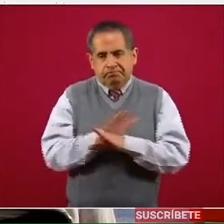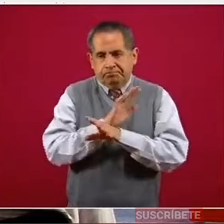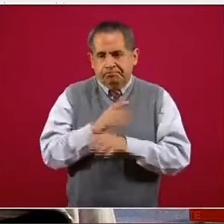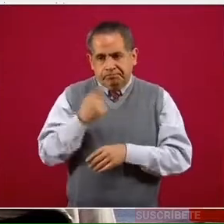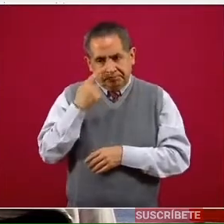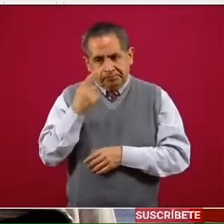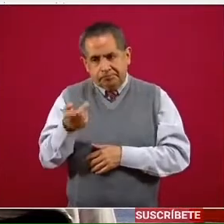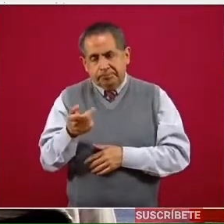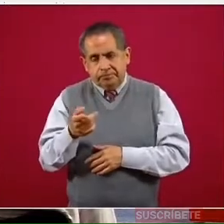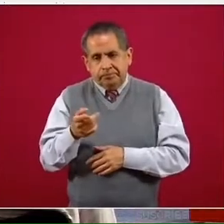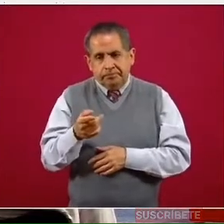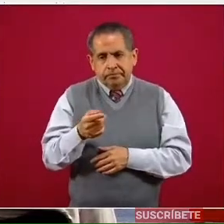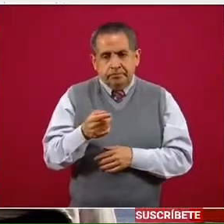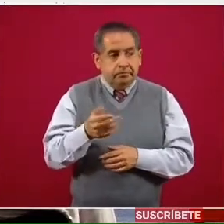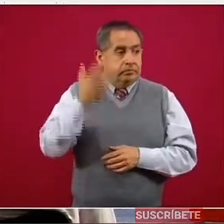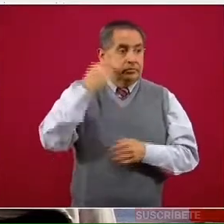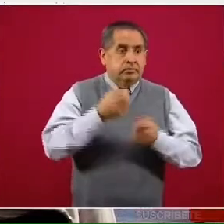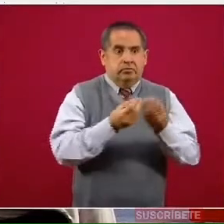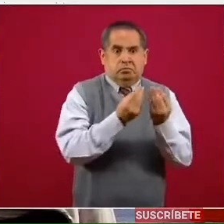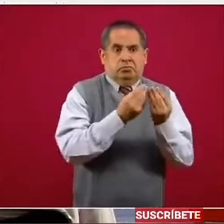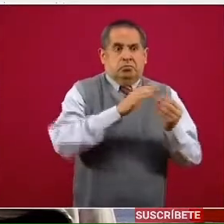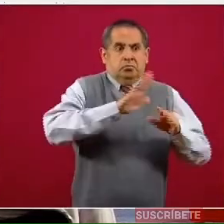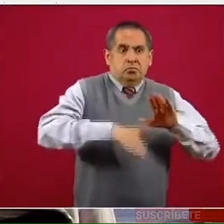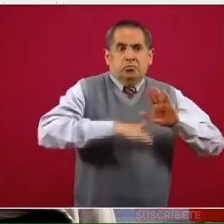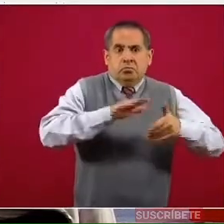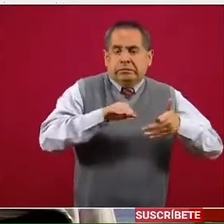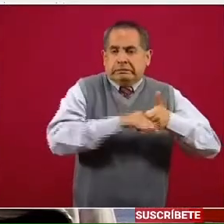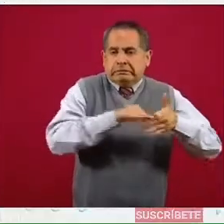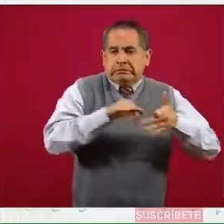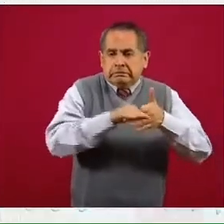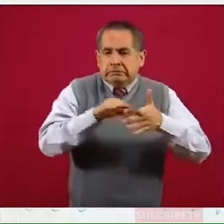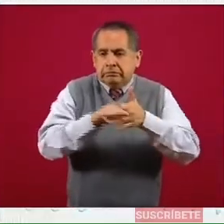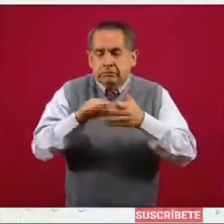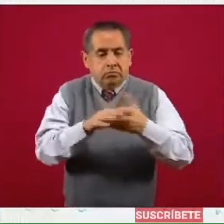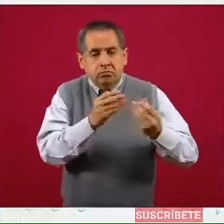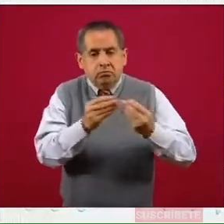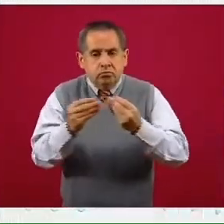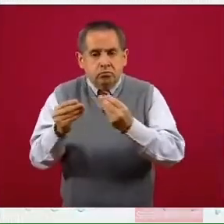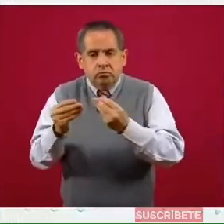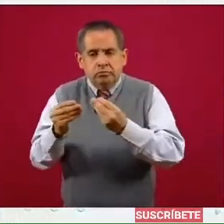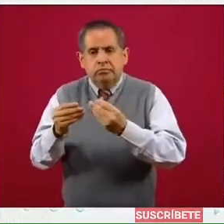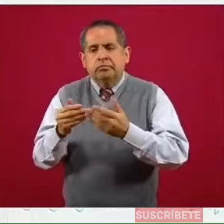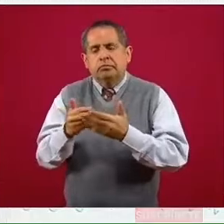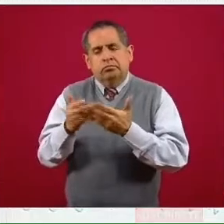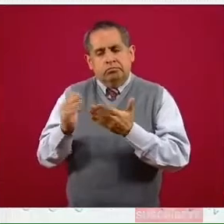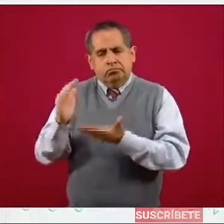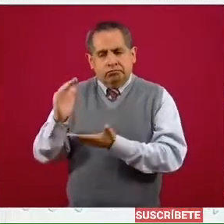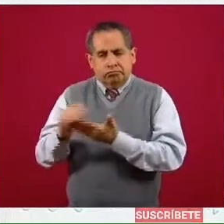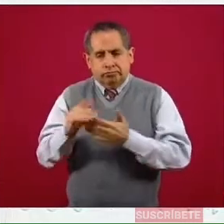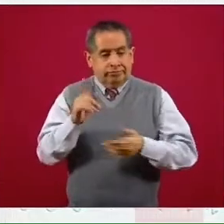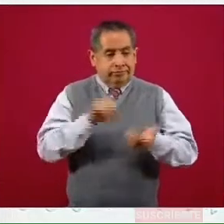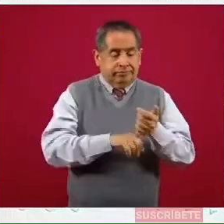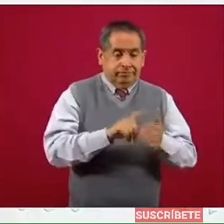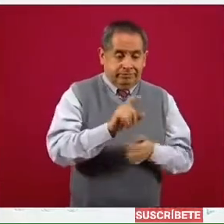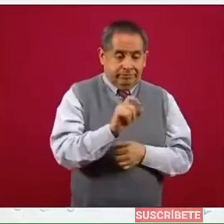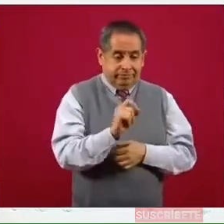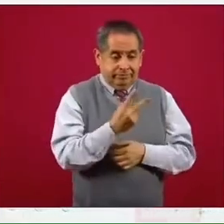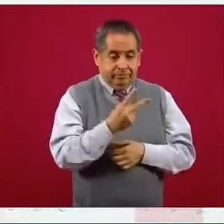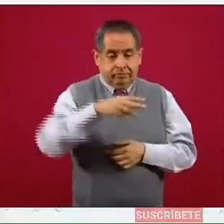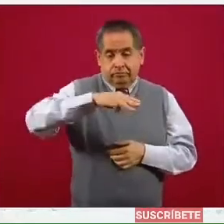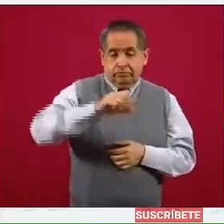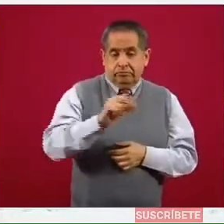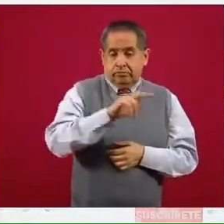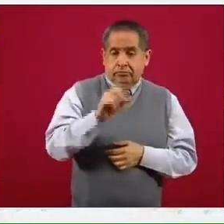semejante, con distinta magnitud, distinto tamaño. Tenemos desde que empezó, esto es el 22 de